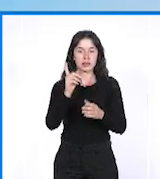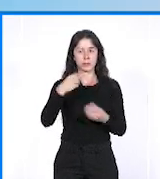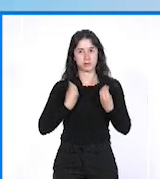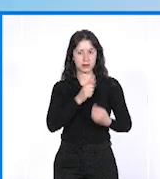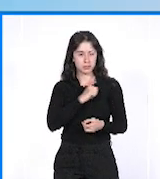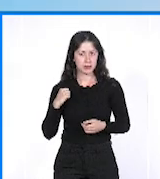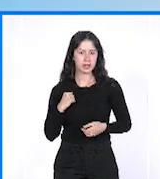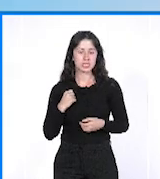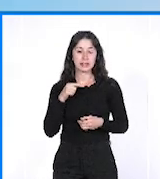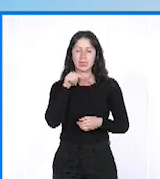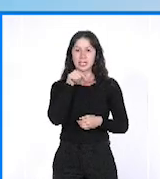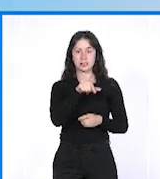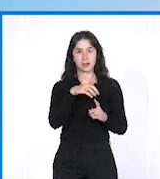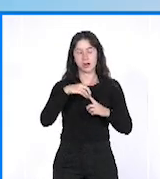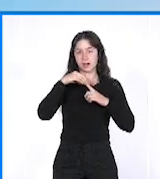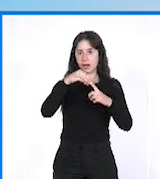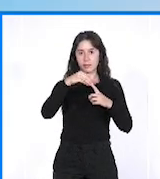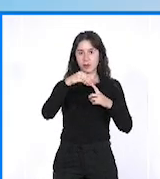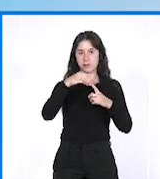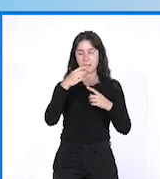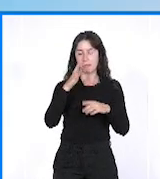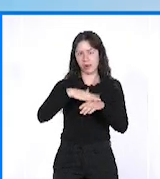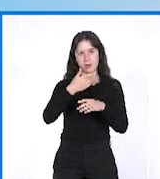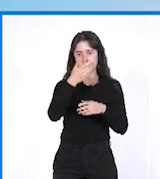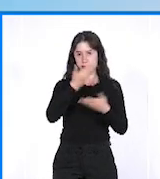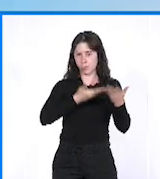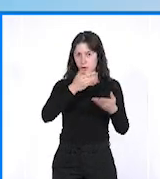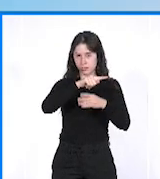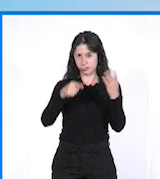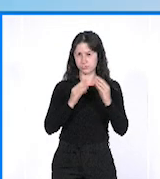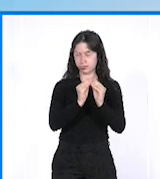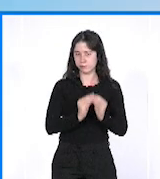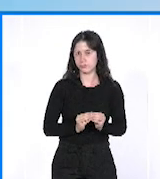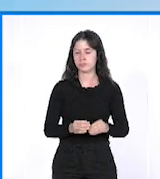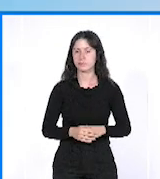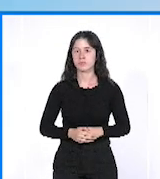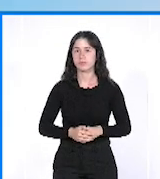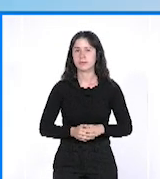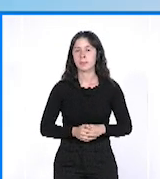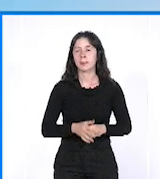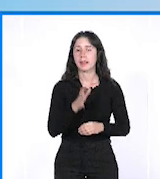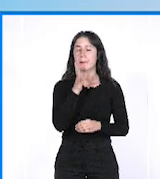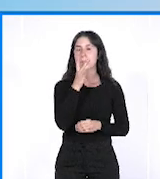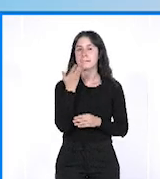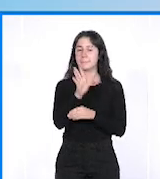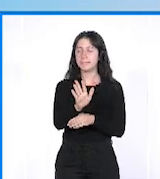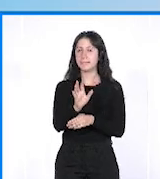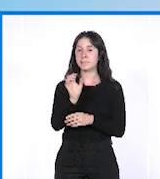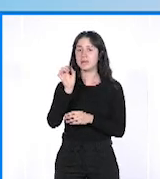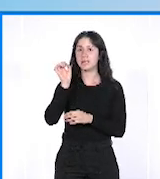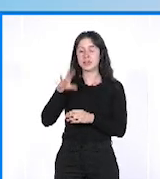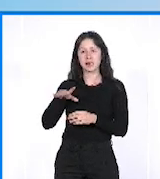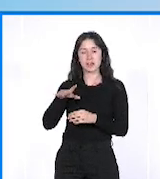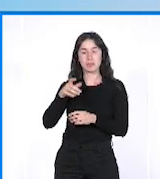ADN no de todas las evaluaciones que hemos realizado os voy a presentar a las personas que